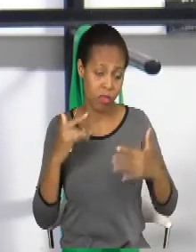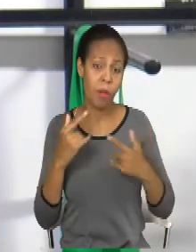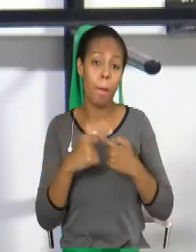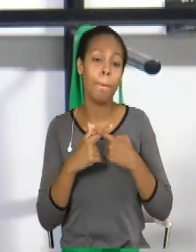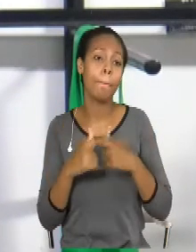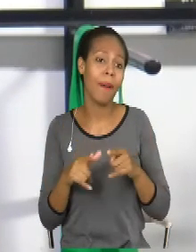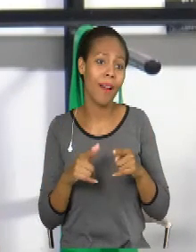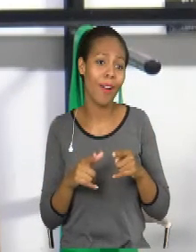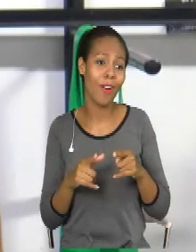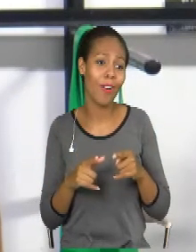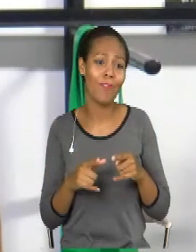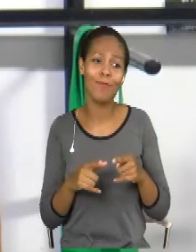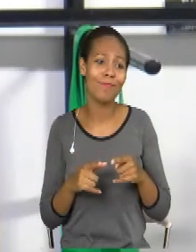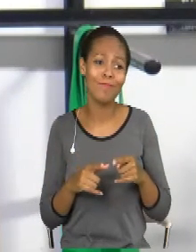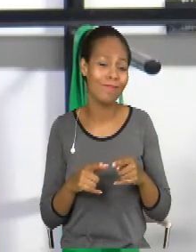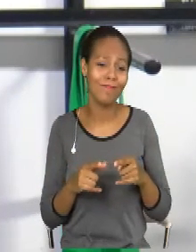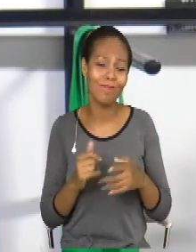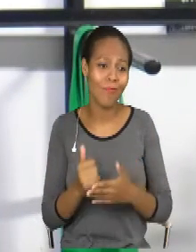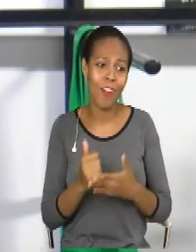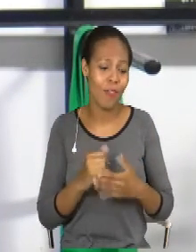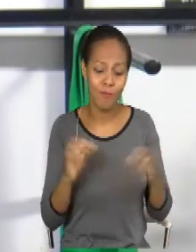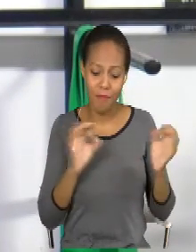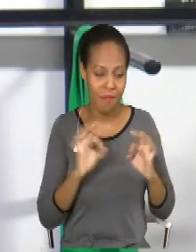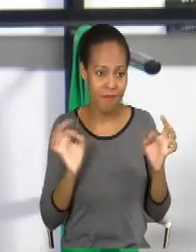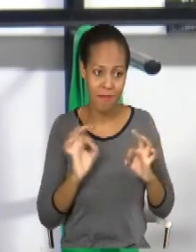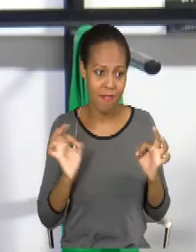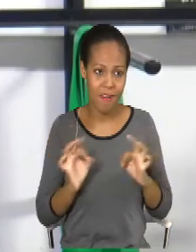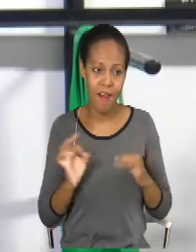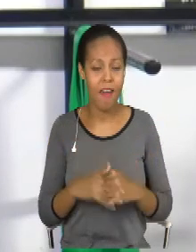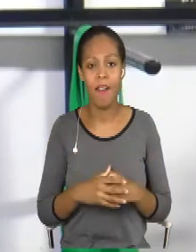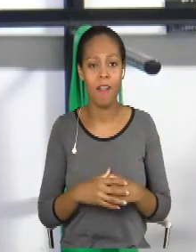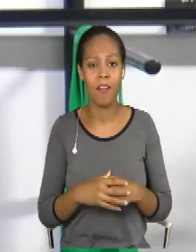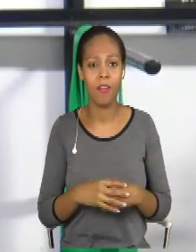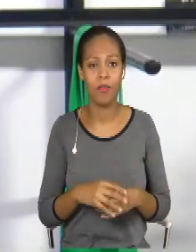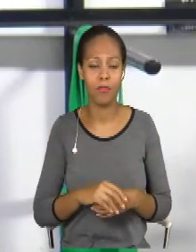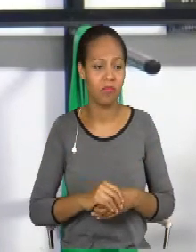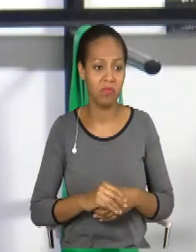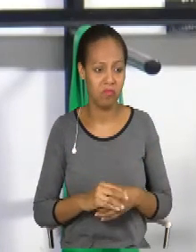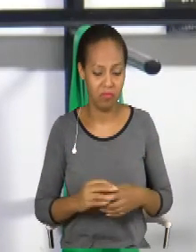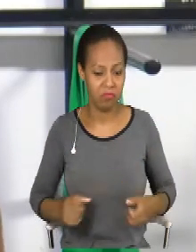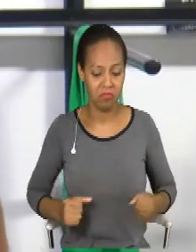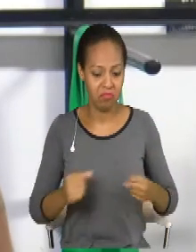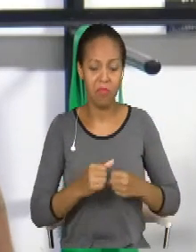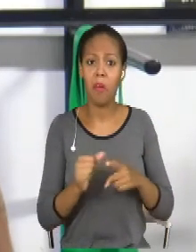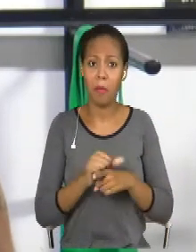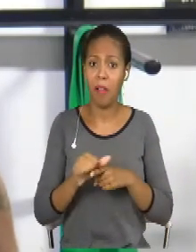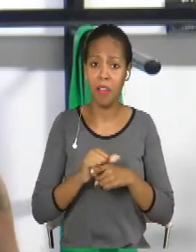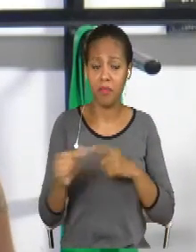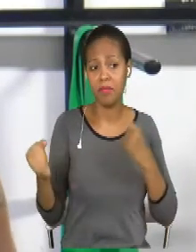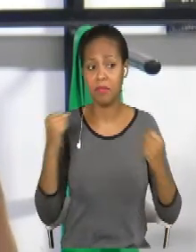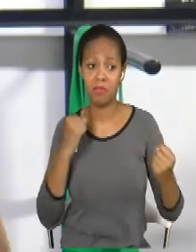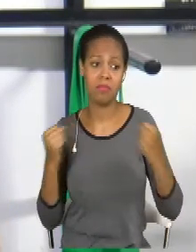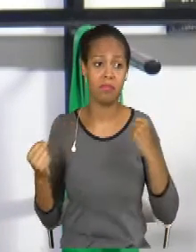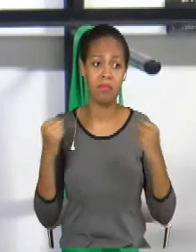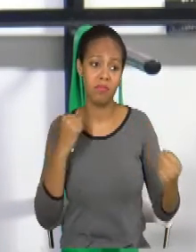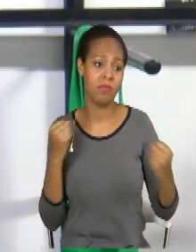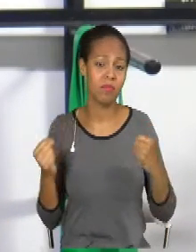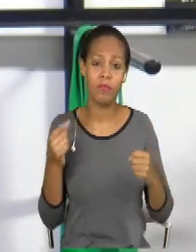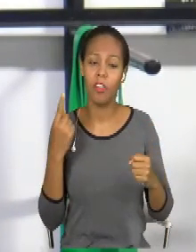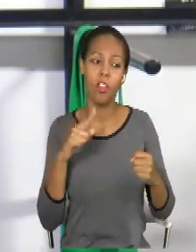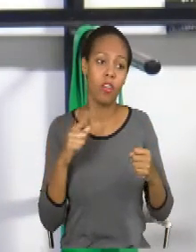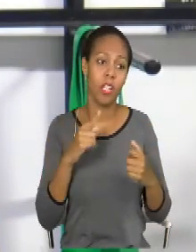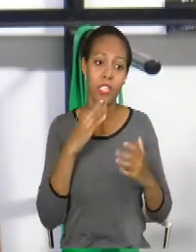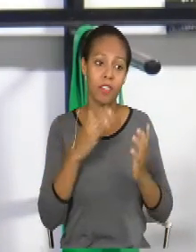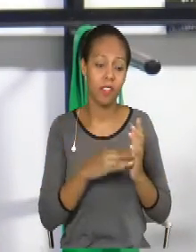prácticamente no les va a ayudar en nada utilizar estas cosas durante el entrenamiento. Lo que va a hacer es quitarle movimientos